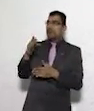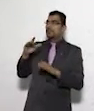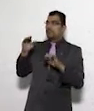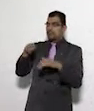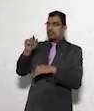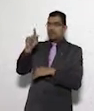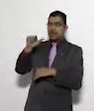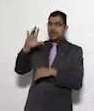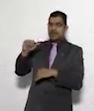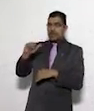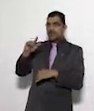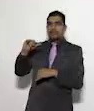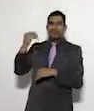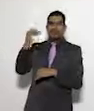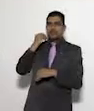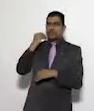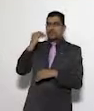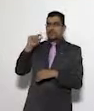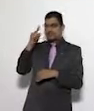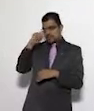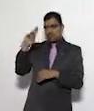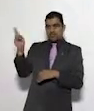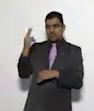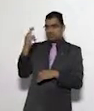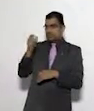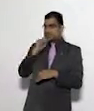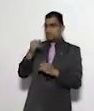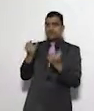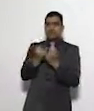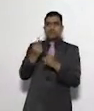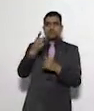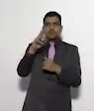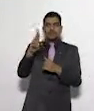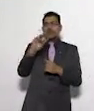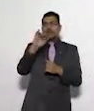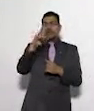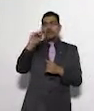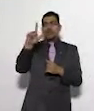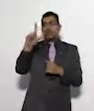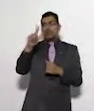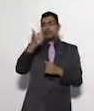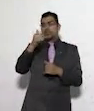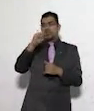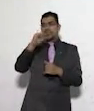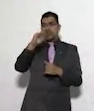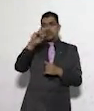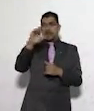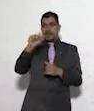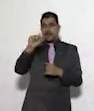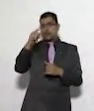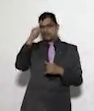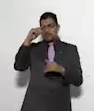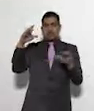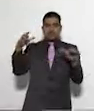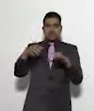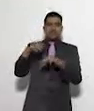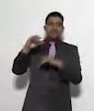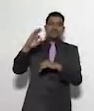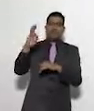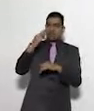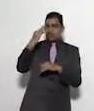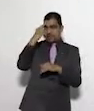Contró, abogada general de nuestra universidad, al doctor Raúl Contreras Bustamante, director de la Facultad de